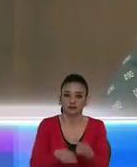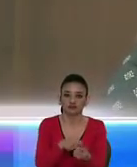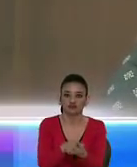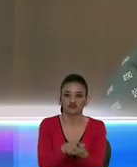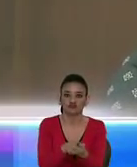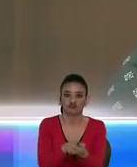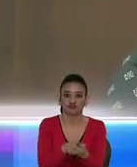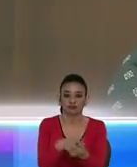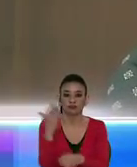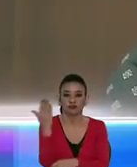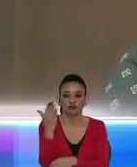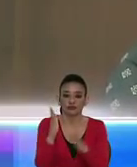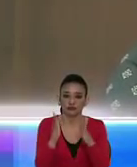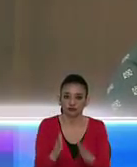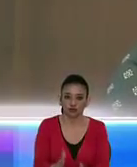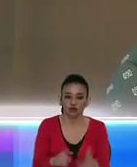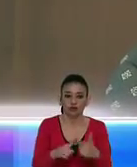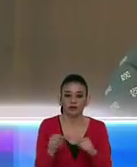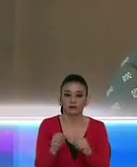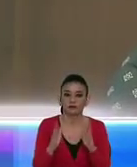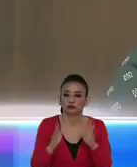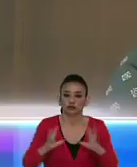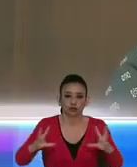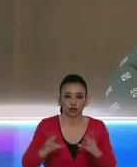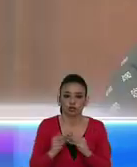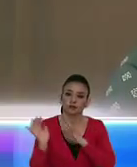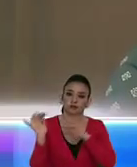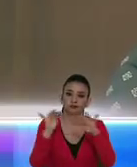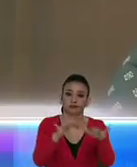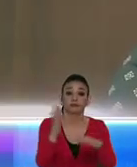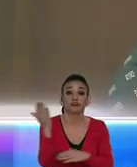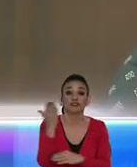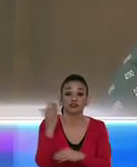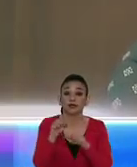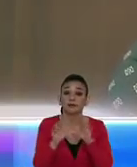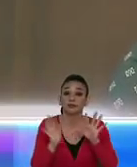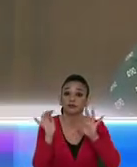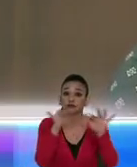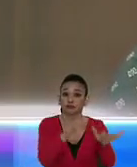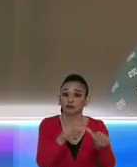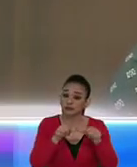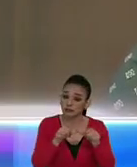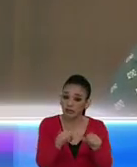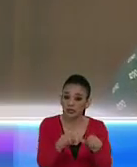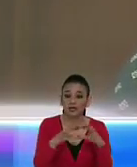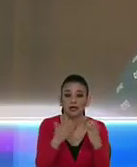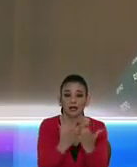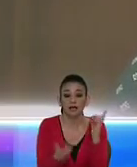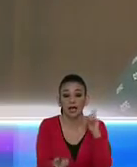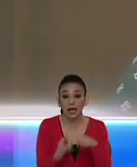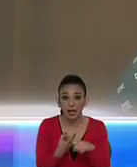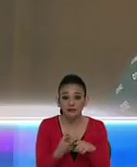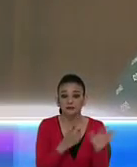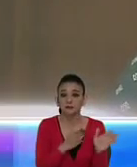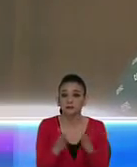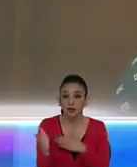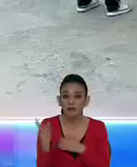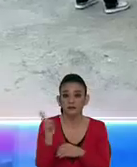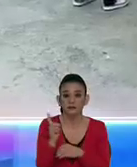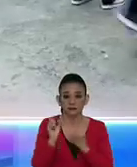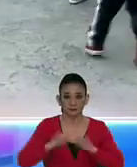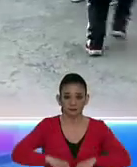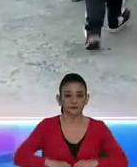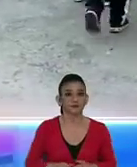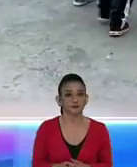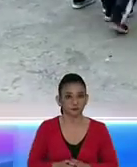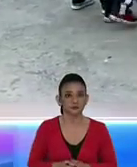docentes y administrativos continúan yendo y asistiendo a las escuelas hasta establecer y definir las regulaciones necesarias. El retorno de